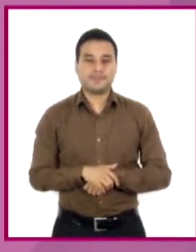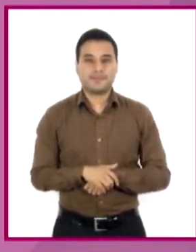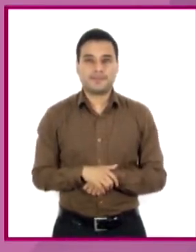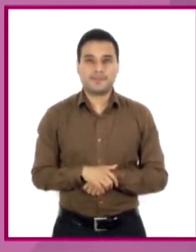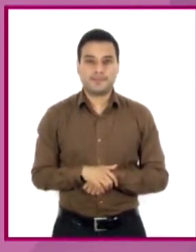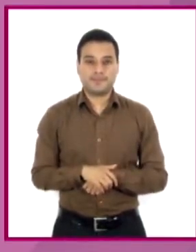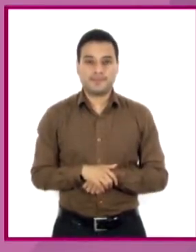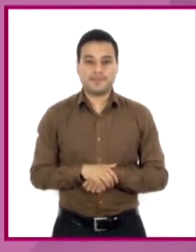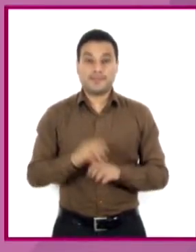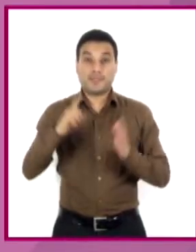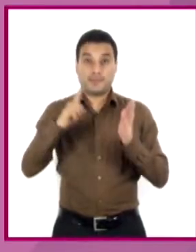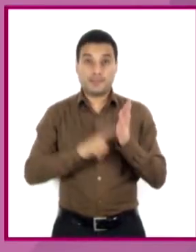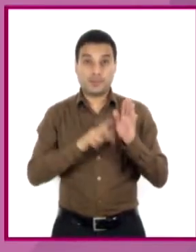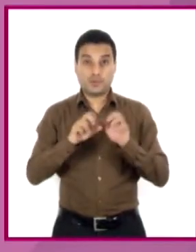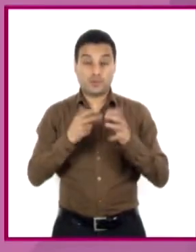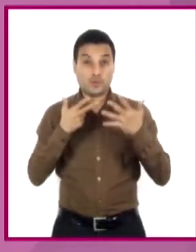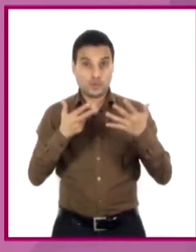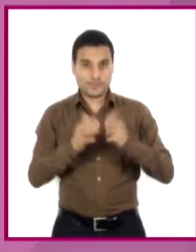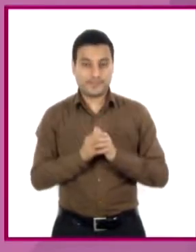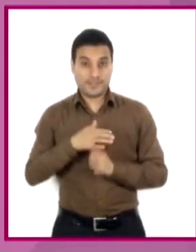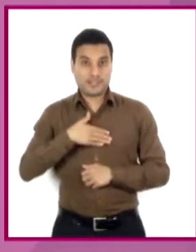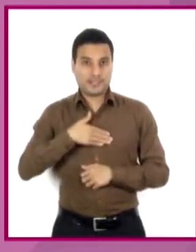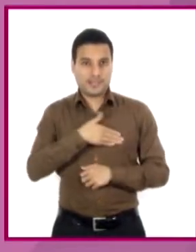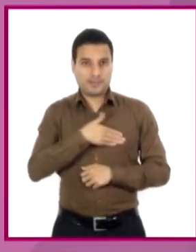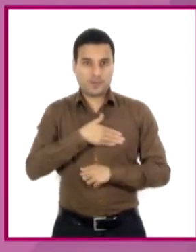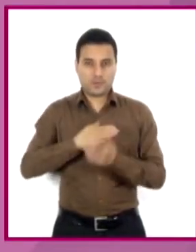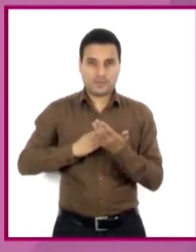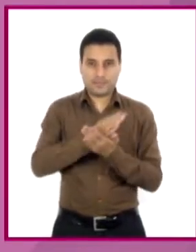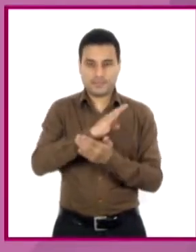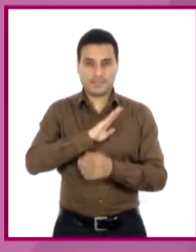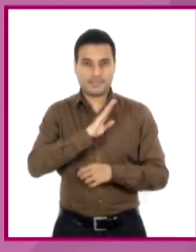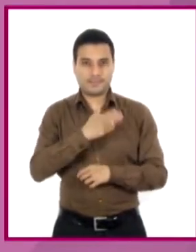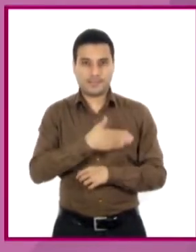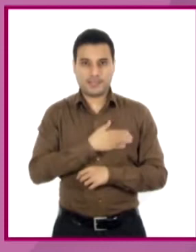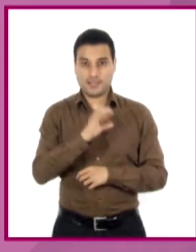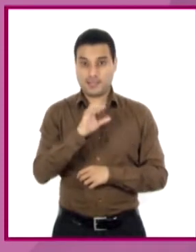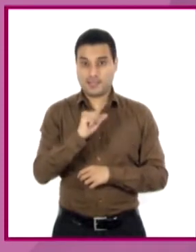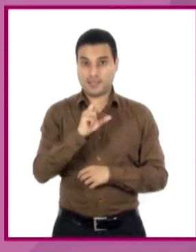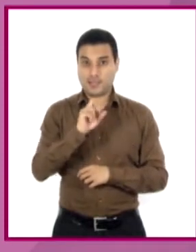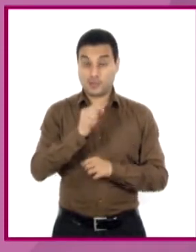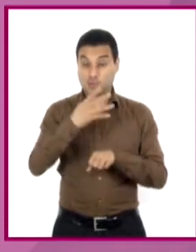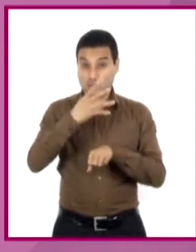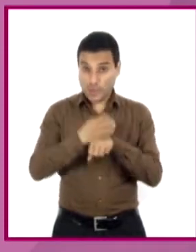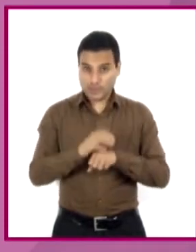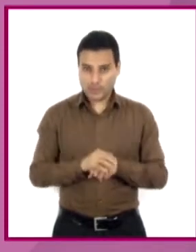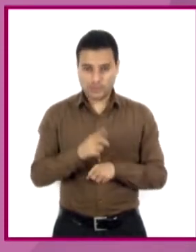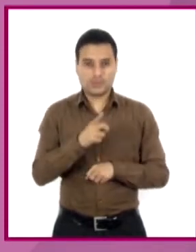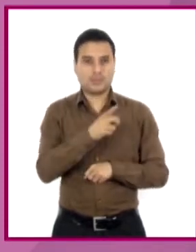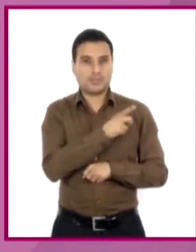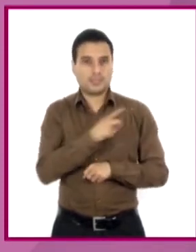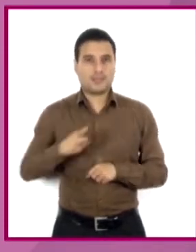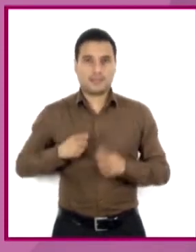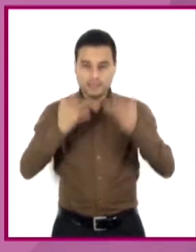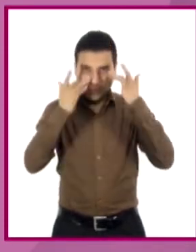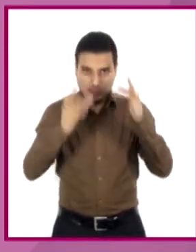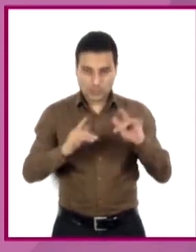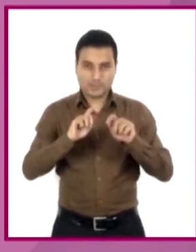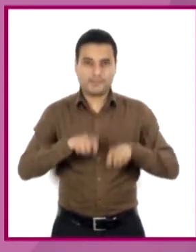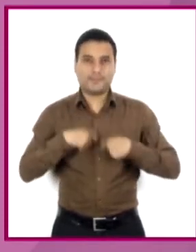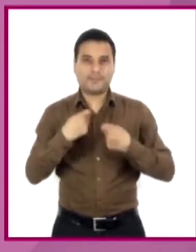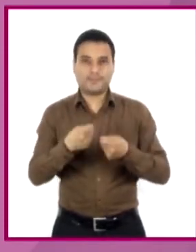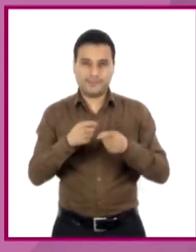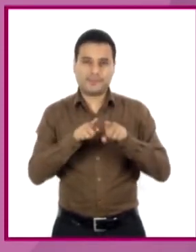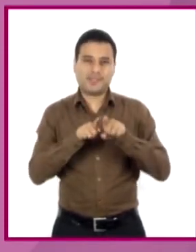En 1808, Napoleón invadió España y obligó al rey Carlos IV a abdicar a favor de su hermano José